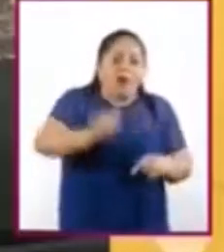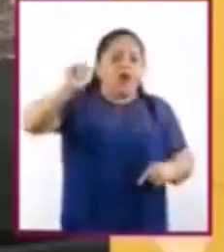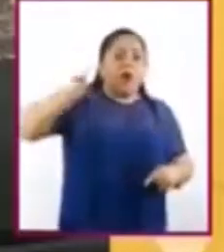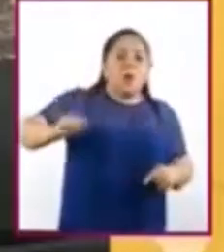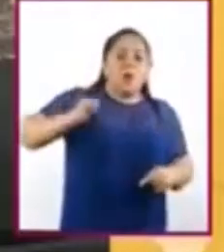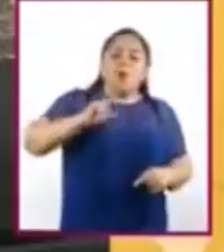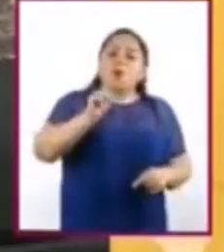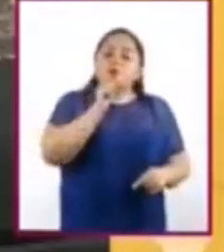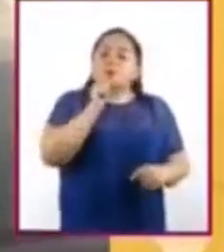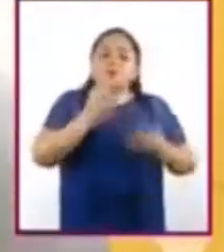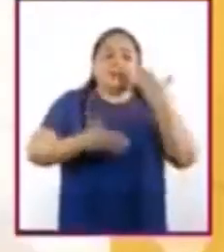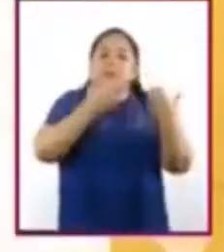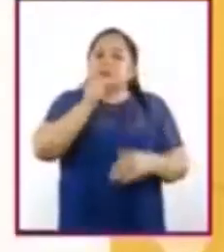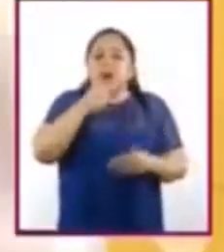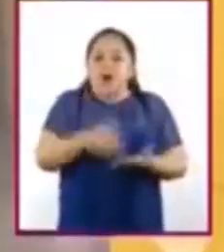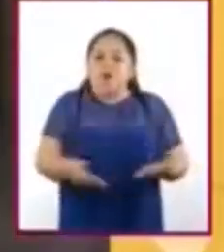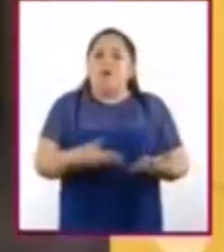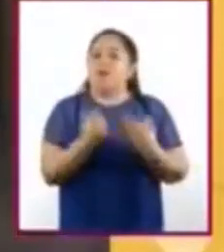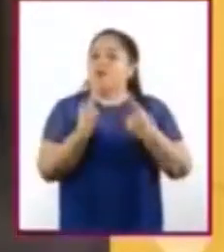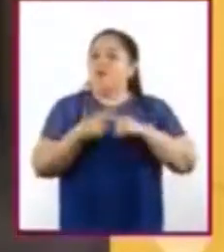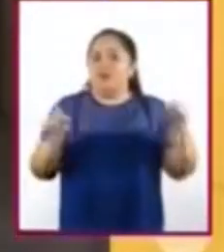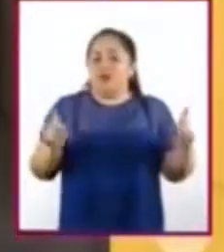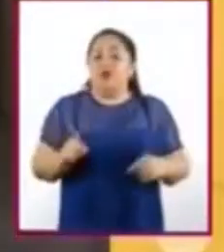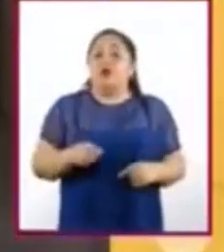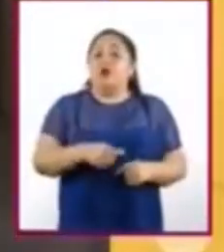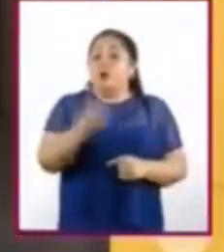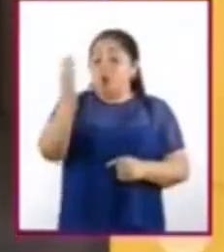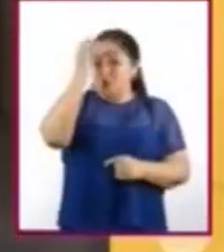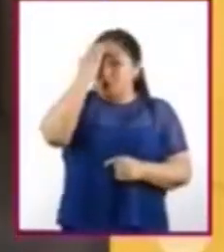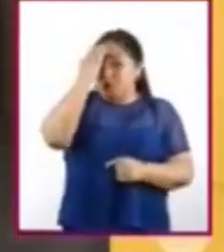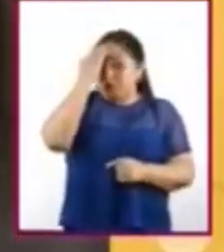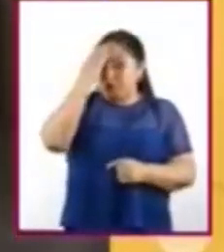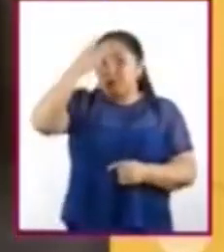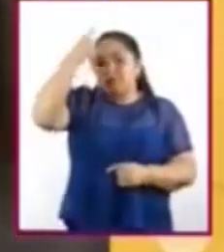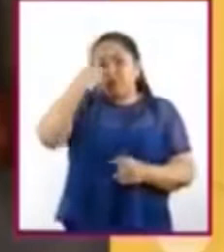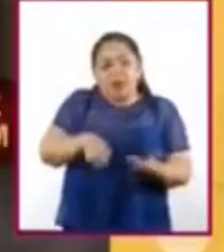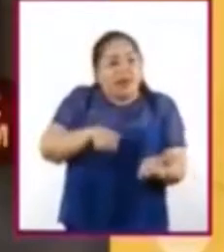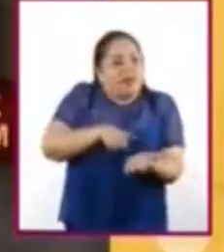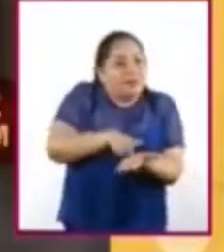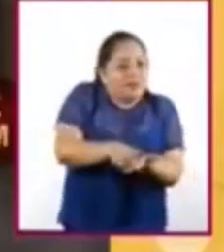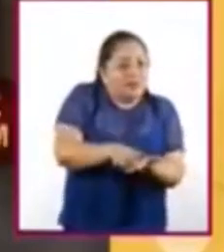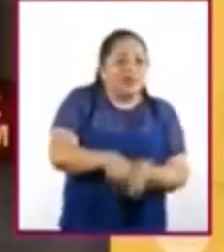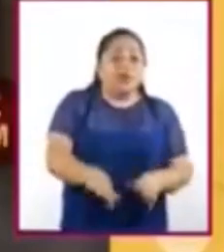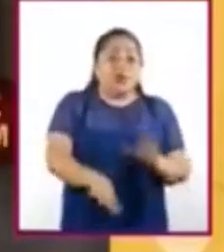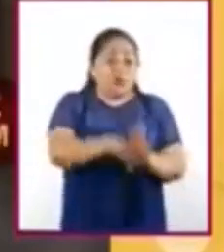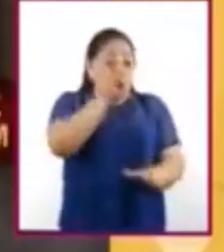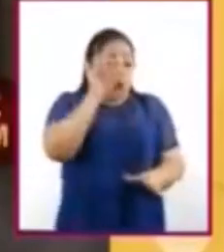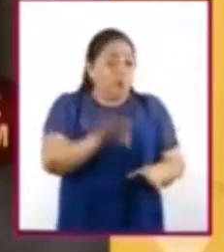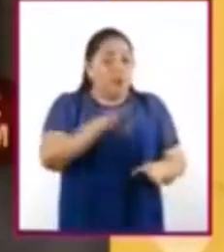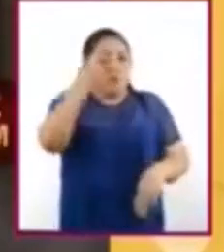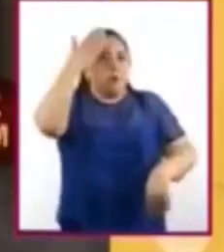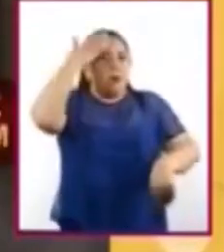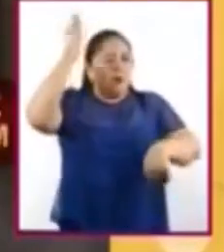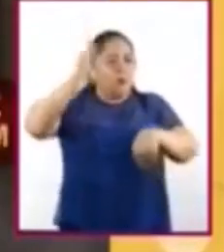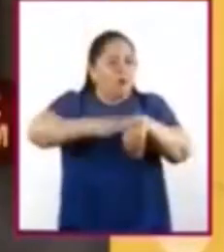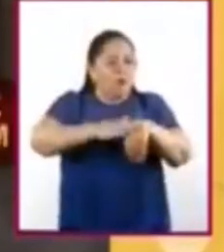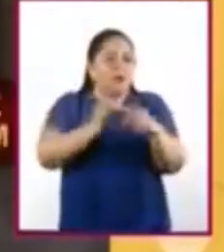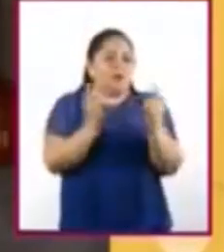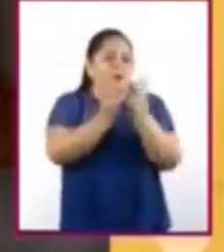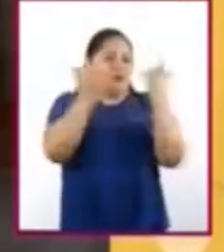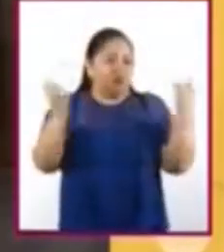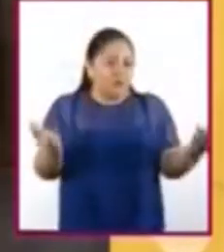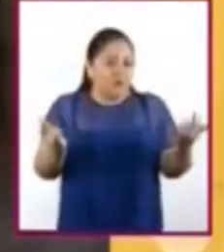ser estudiada en su momento. Conocer para decidir. Recuperar memoria